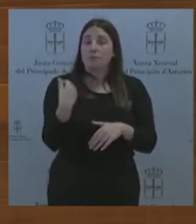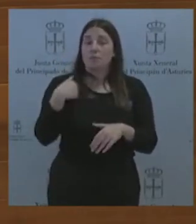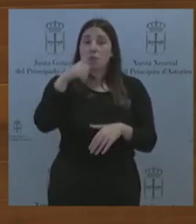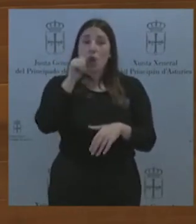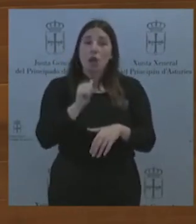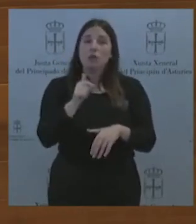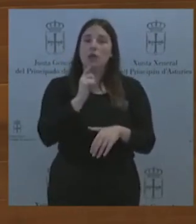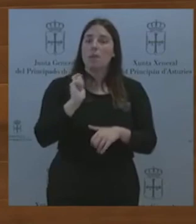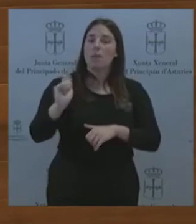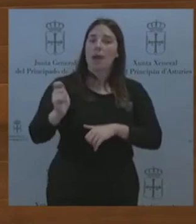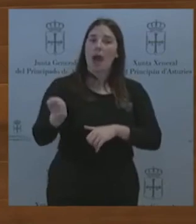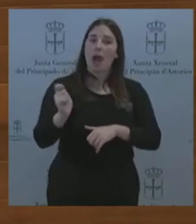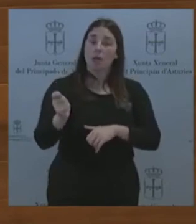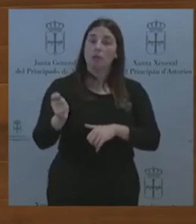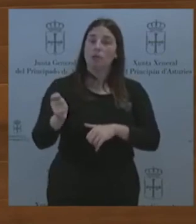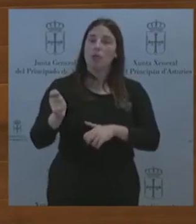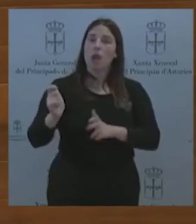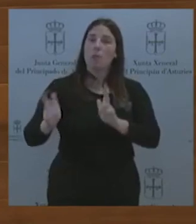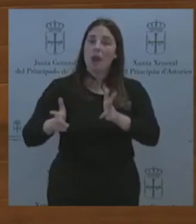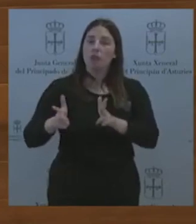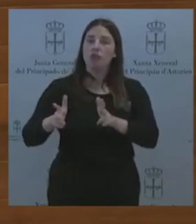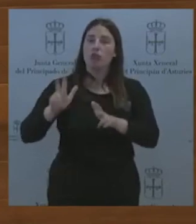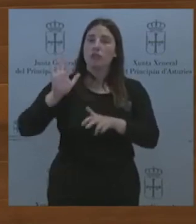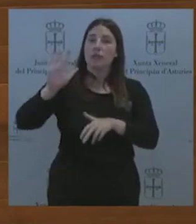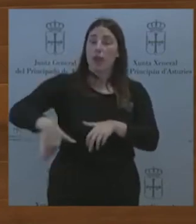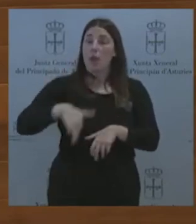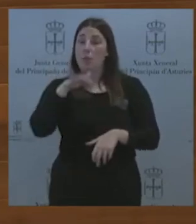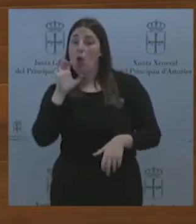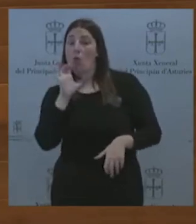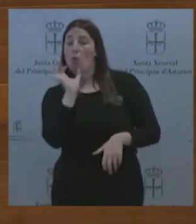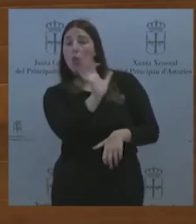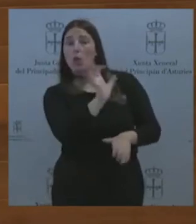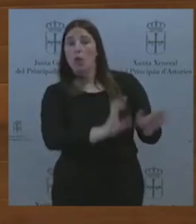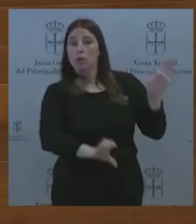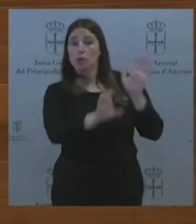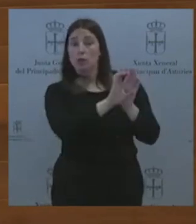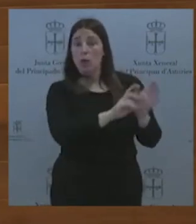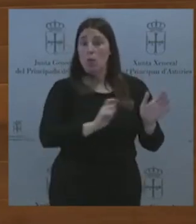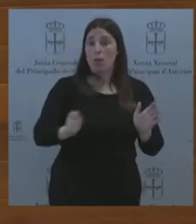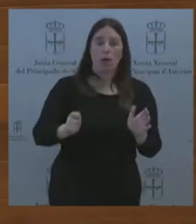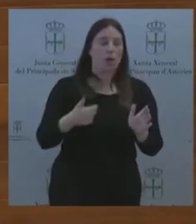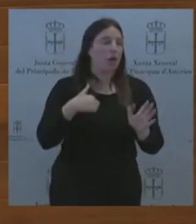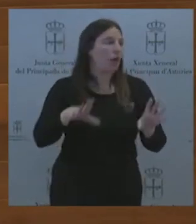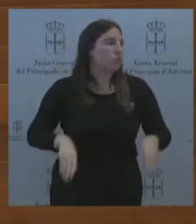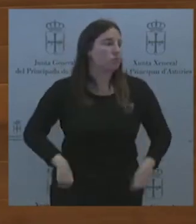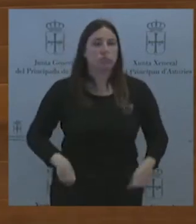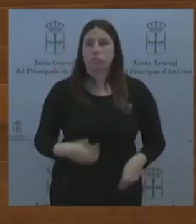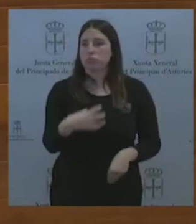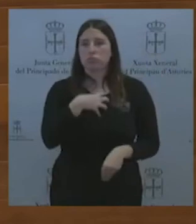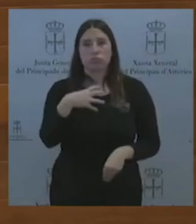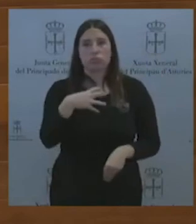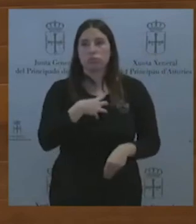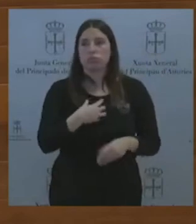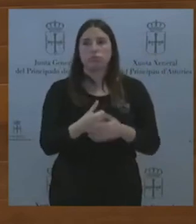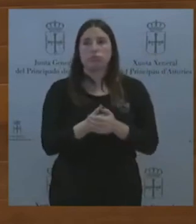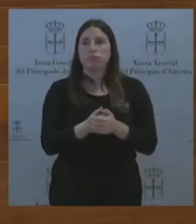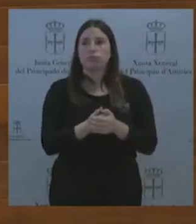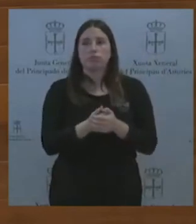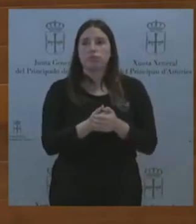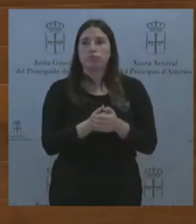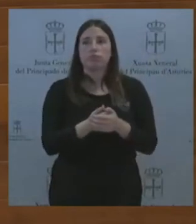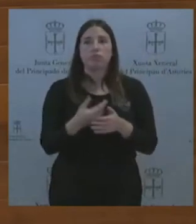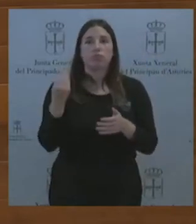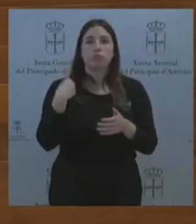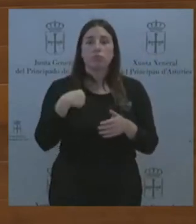la Constitución es inasumible. Lo es por la venganza que representa esta claudicación a cambio de votos y